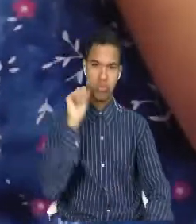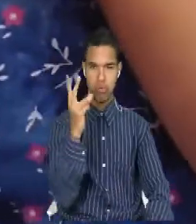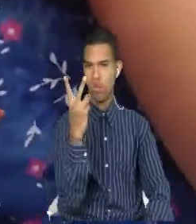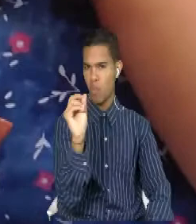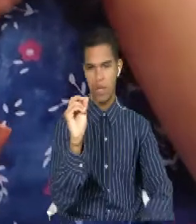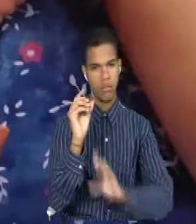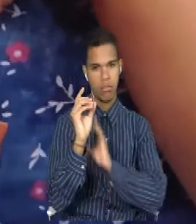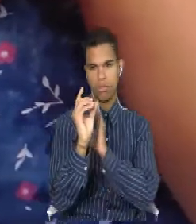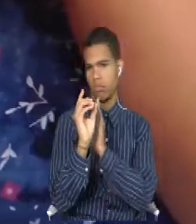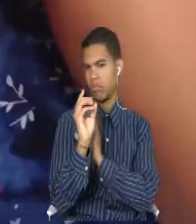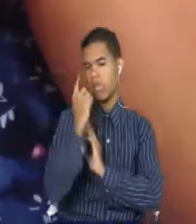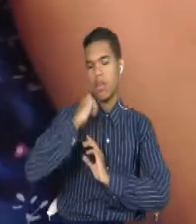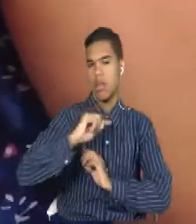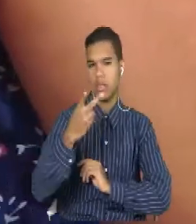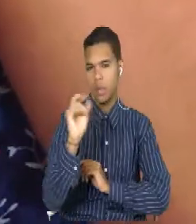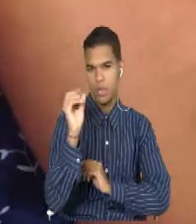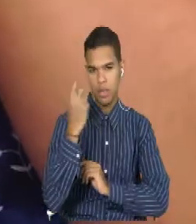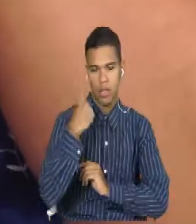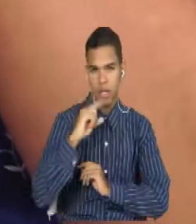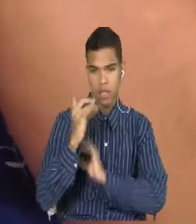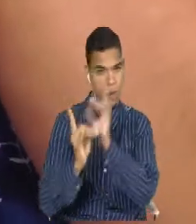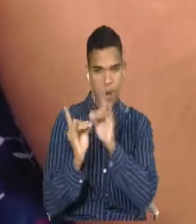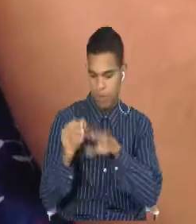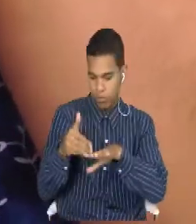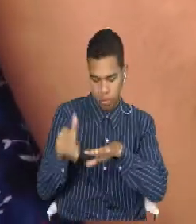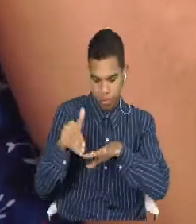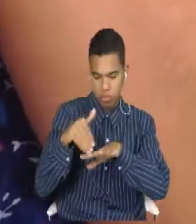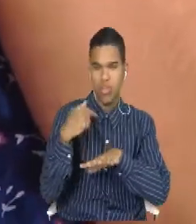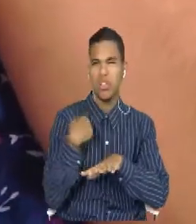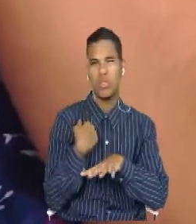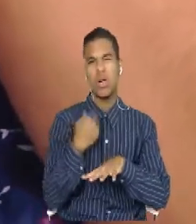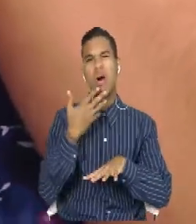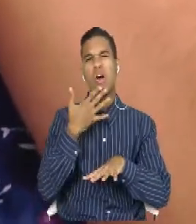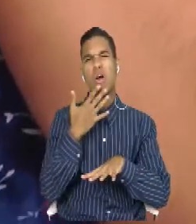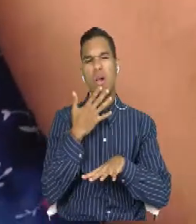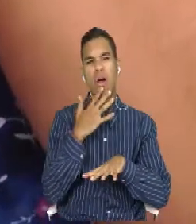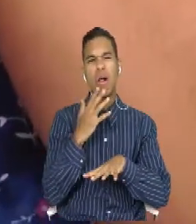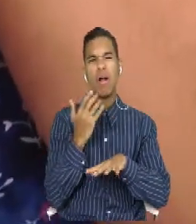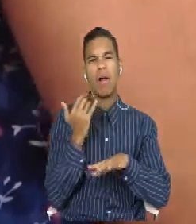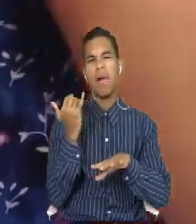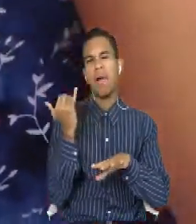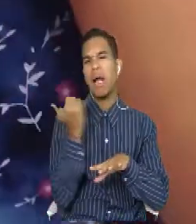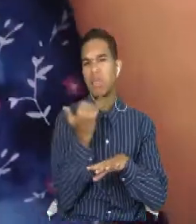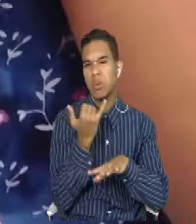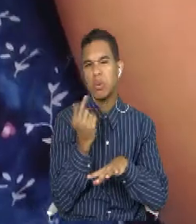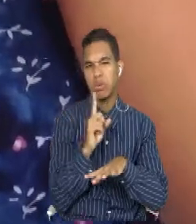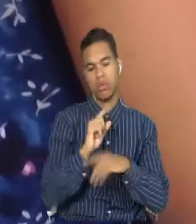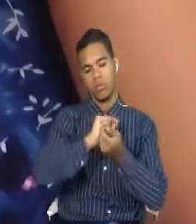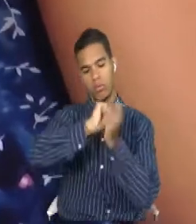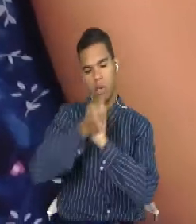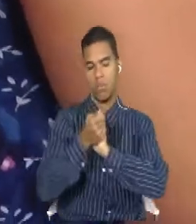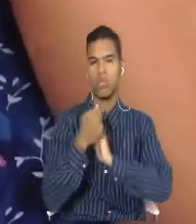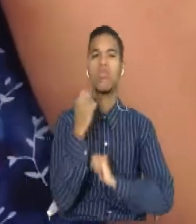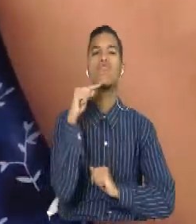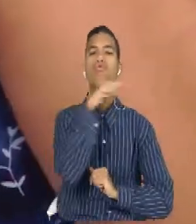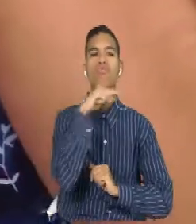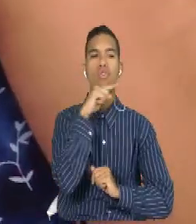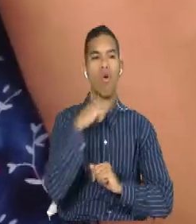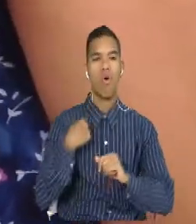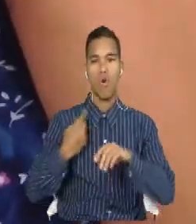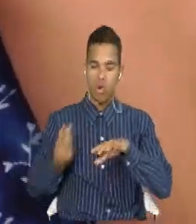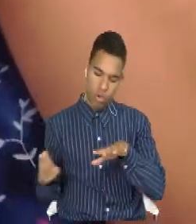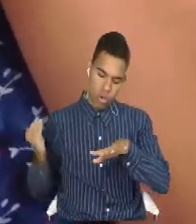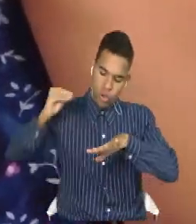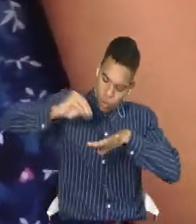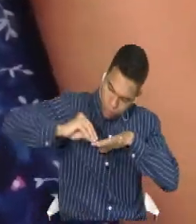perfecta, pero resulta que es que yo ahora me quiero pintar mi uña de rojo porque ya me cansé de vérmela del mismo color. Entonces yo encima de esta me puedo pintar mi